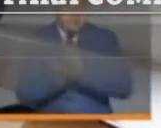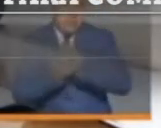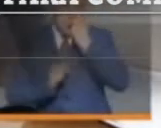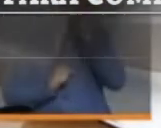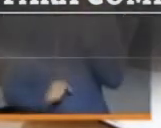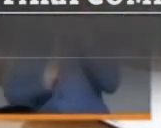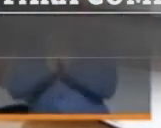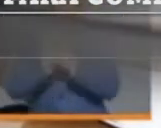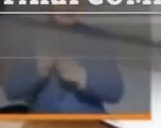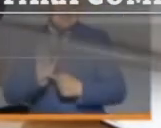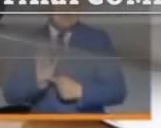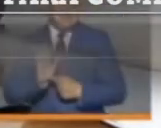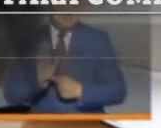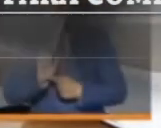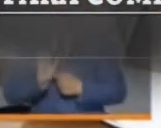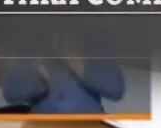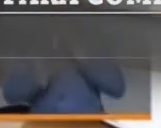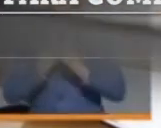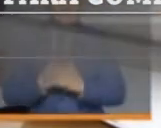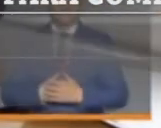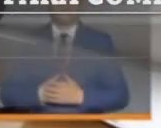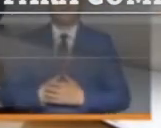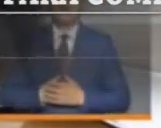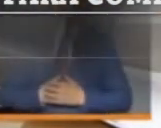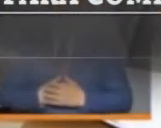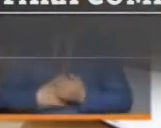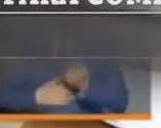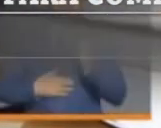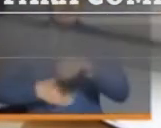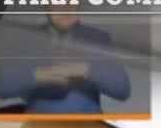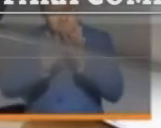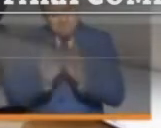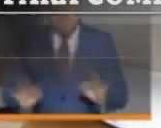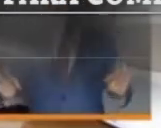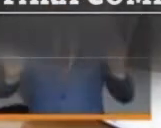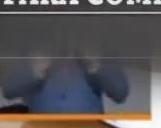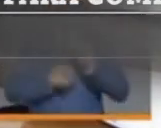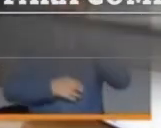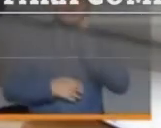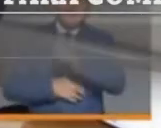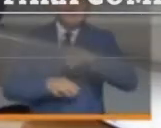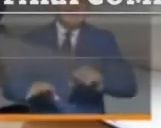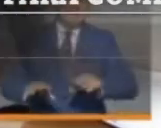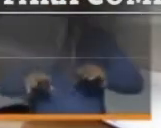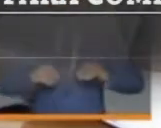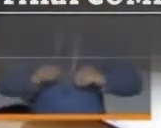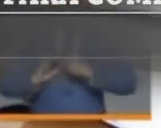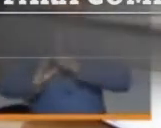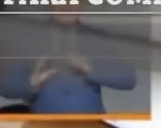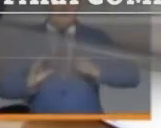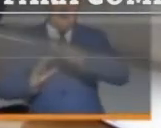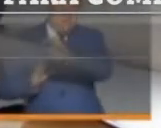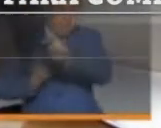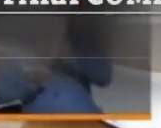original sobre la autorización. También importante, deben asumir el privado los